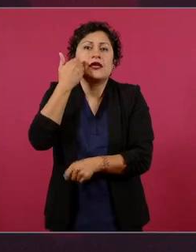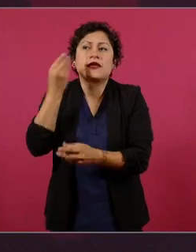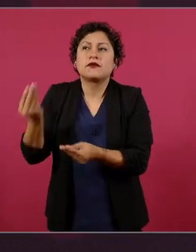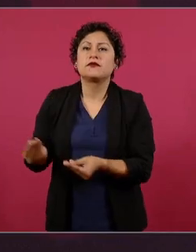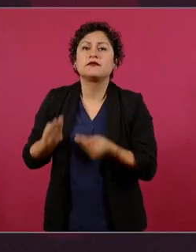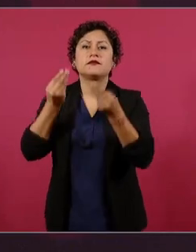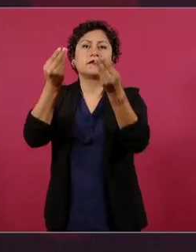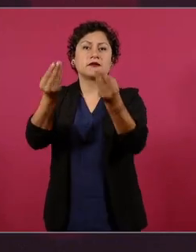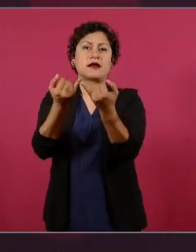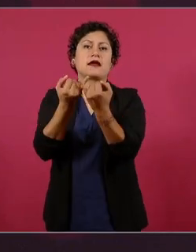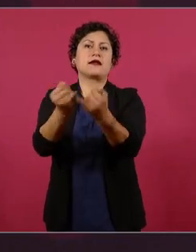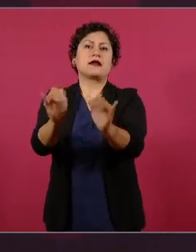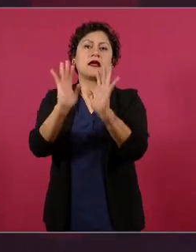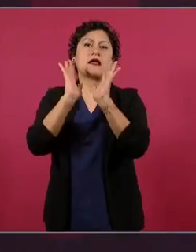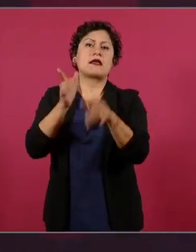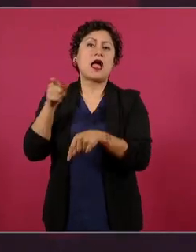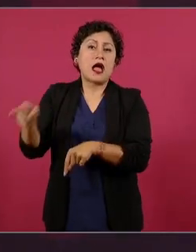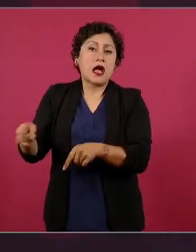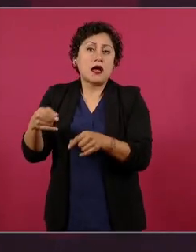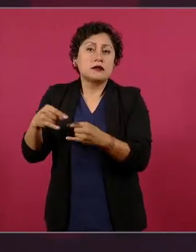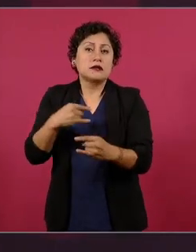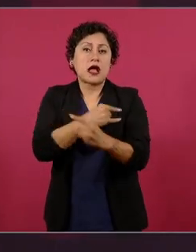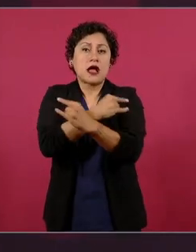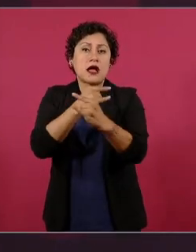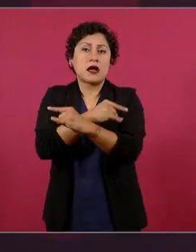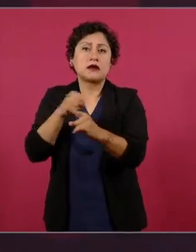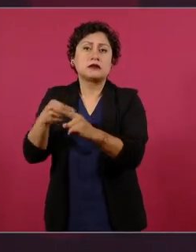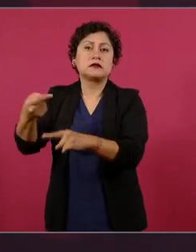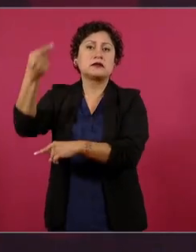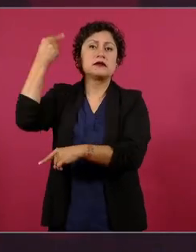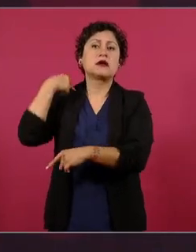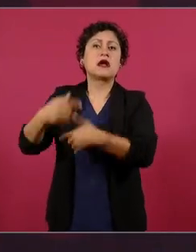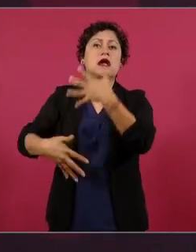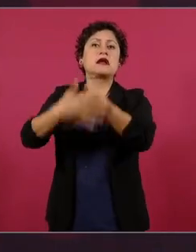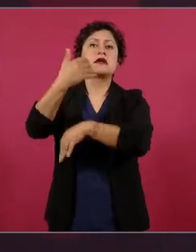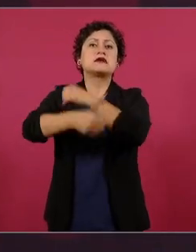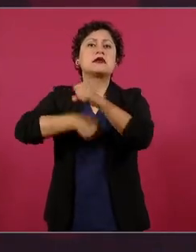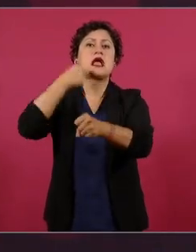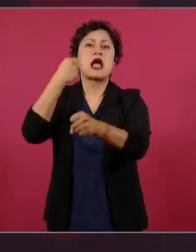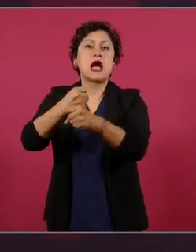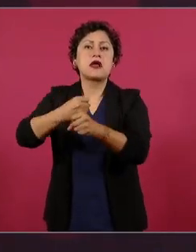que lleva como 15 años construyéndose y ya estamos,